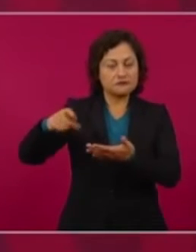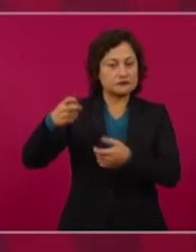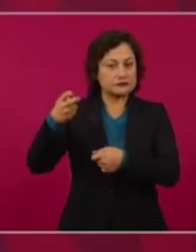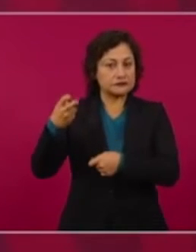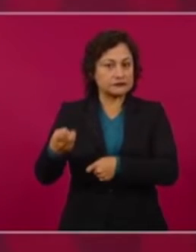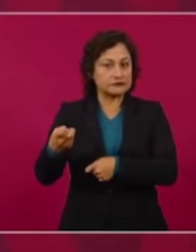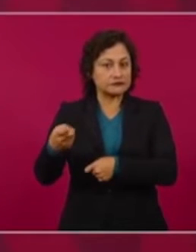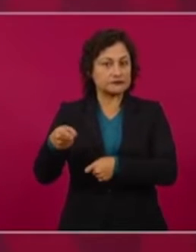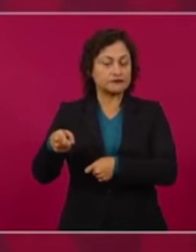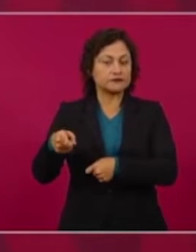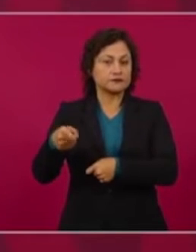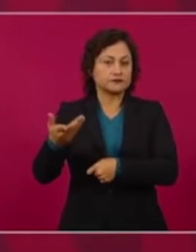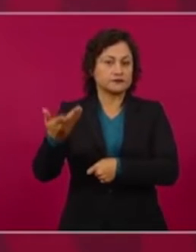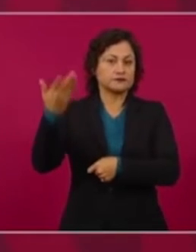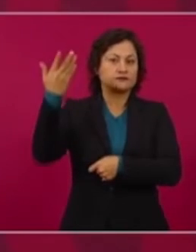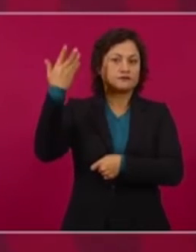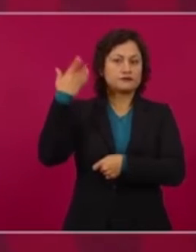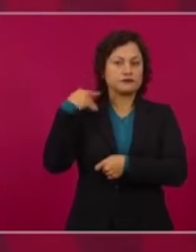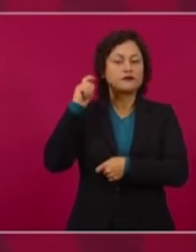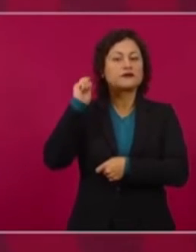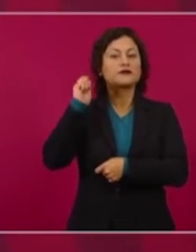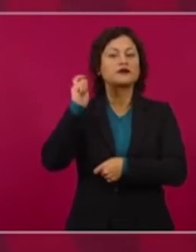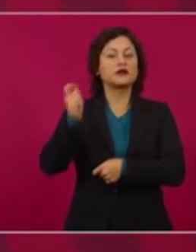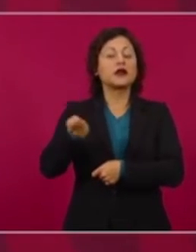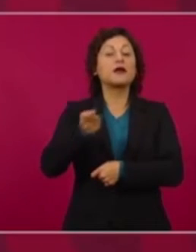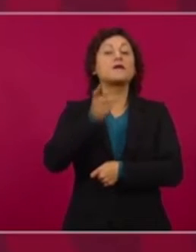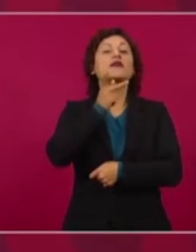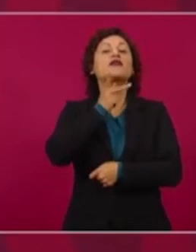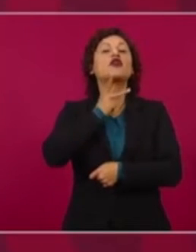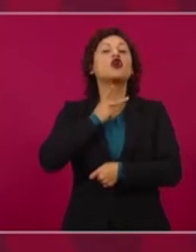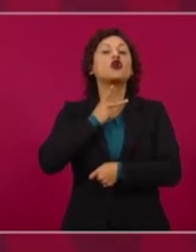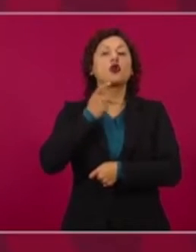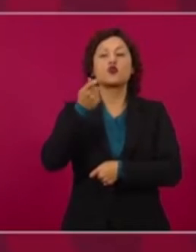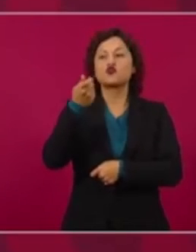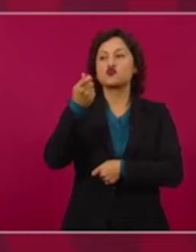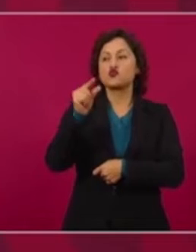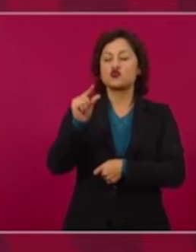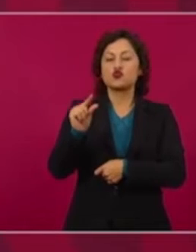el precio del petróleo estaba abajo